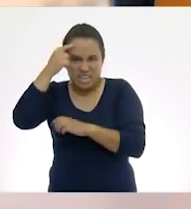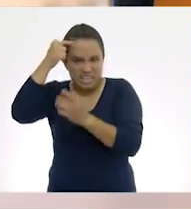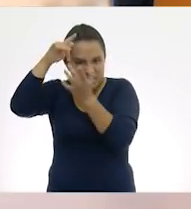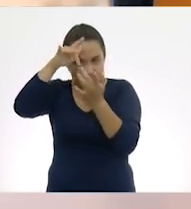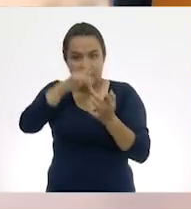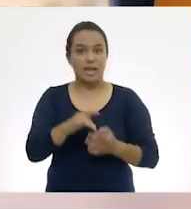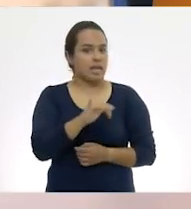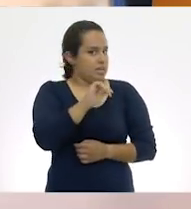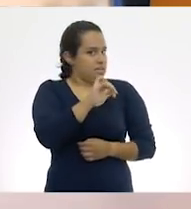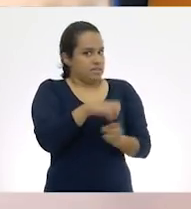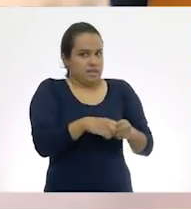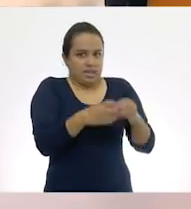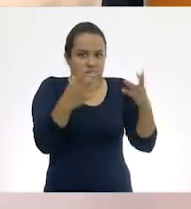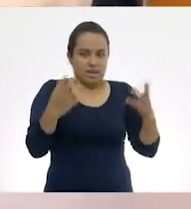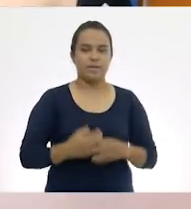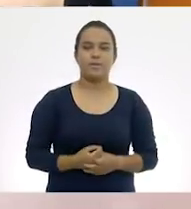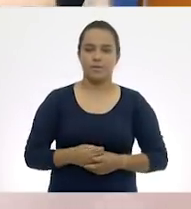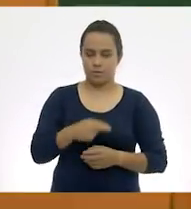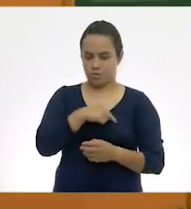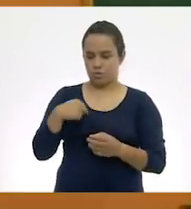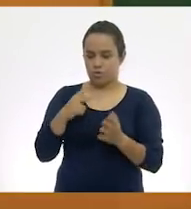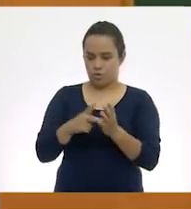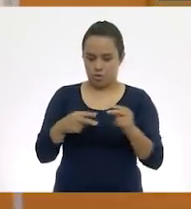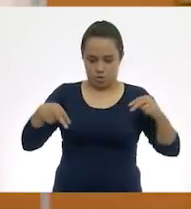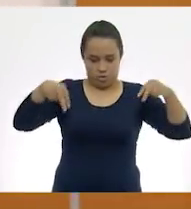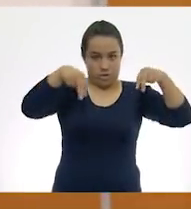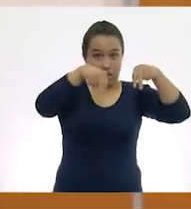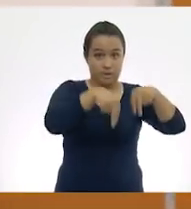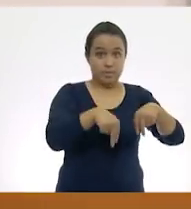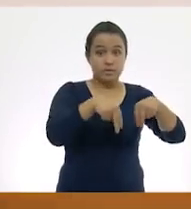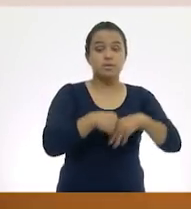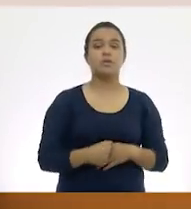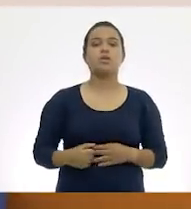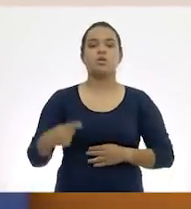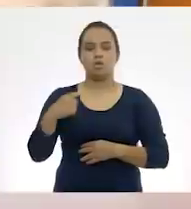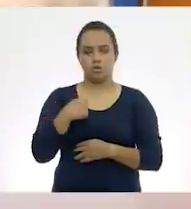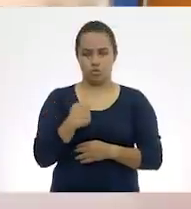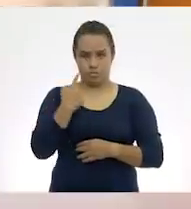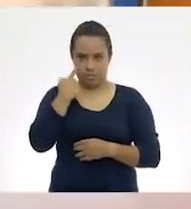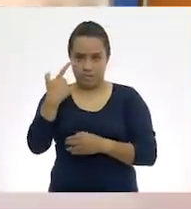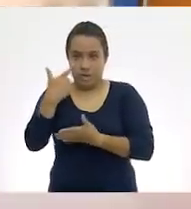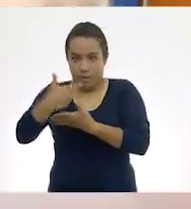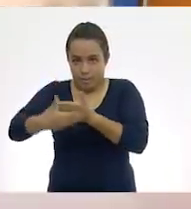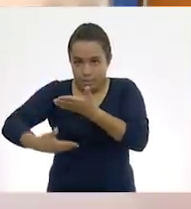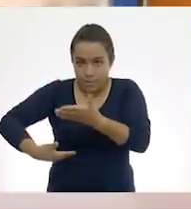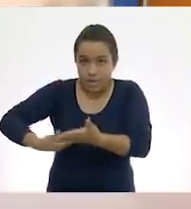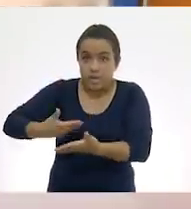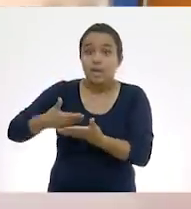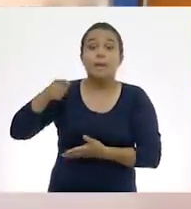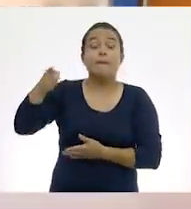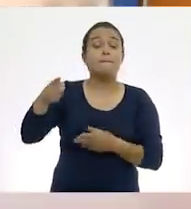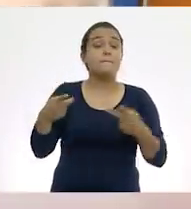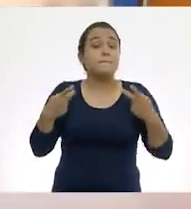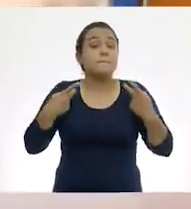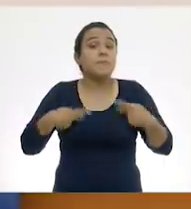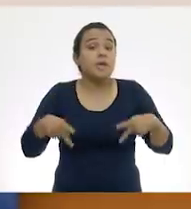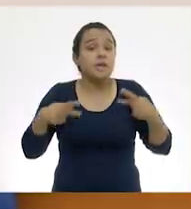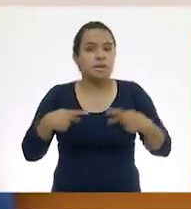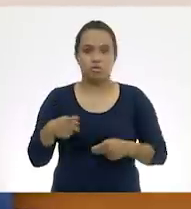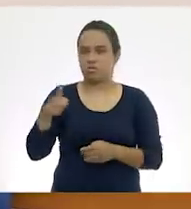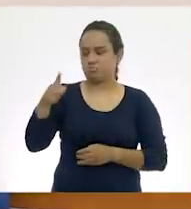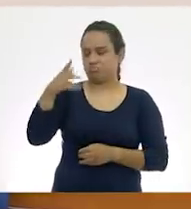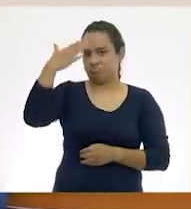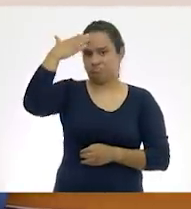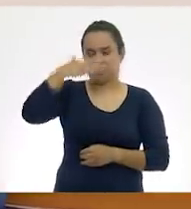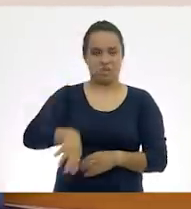parece maravilloso. Muy bien, vamos a nuestro lugar nuevamente, porque yo quiero presentarte a una persona que sabe